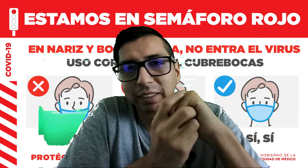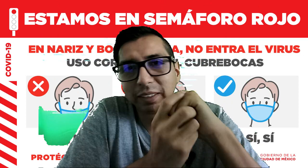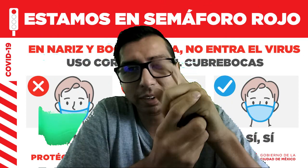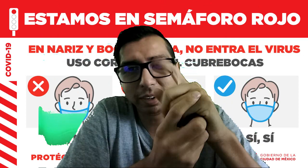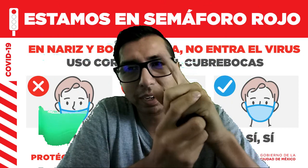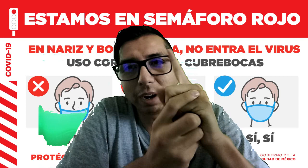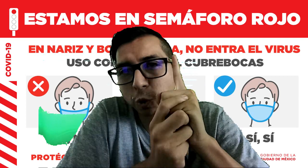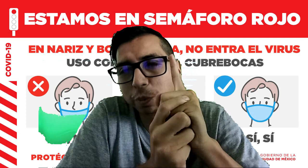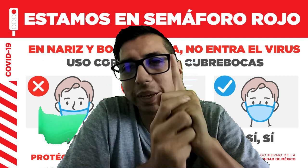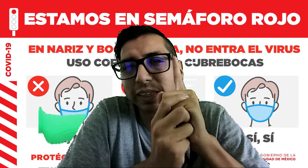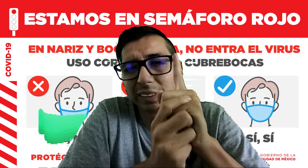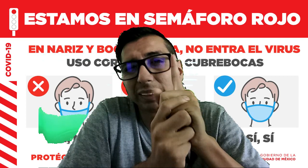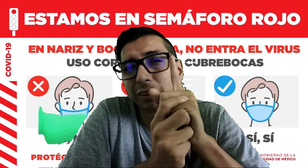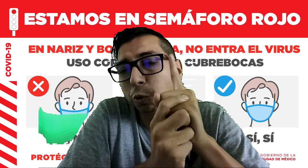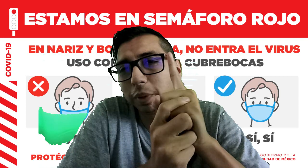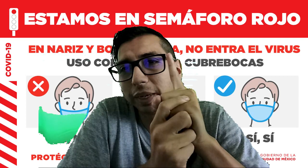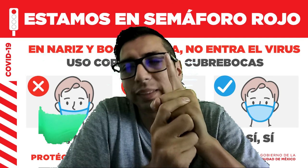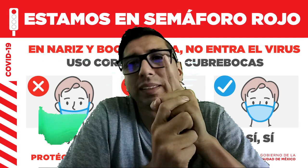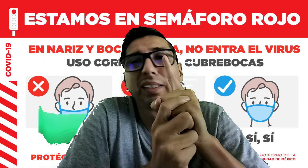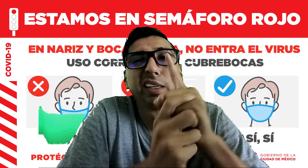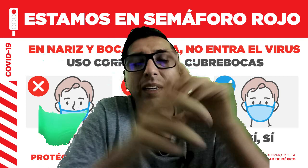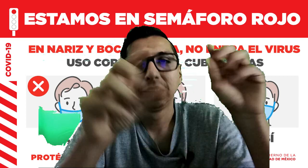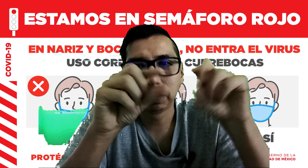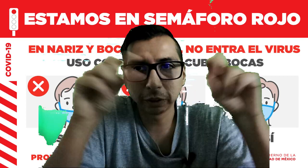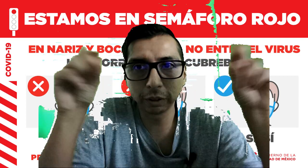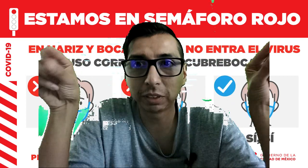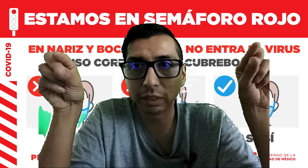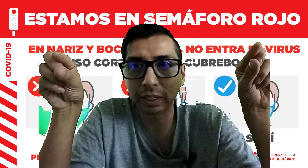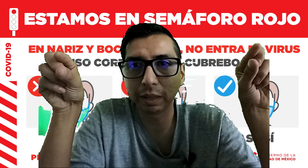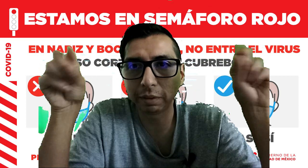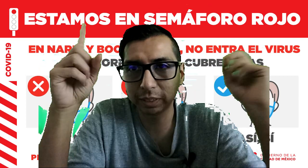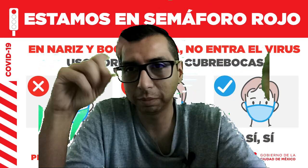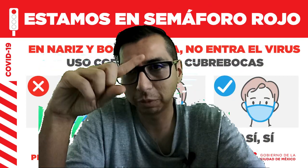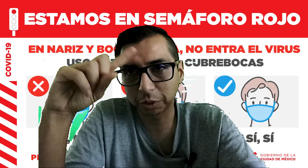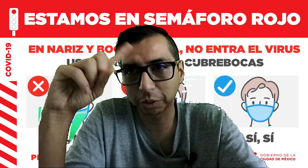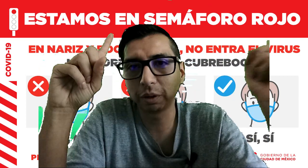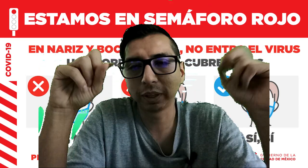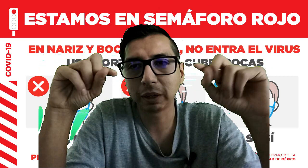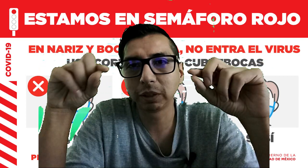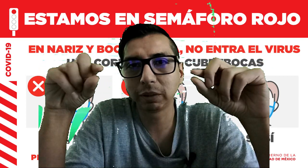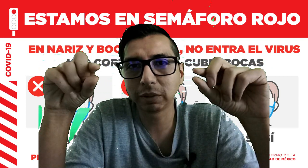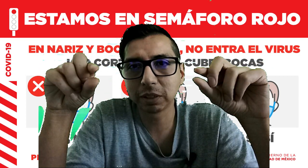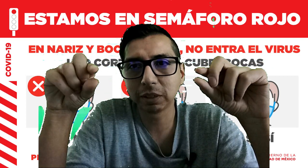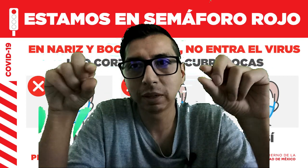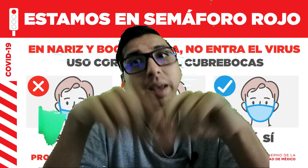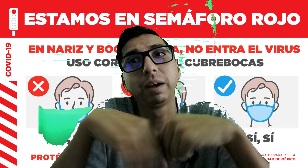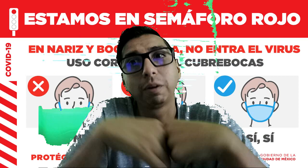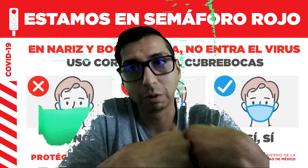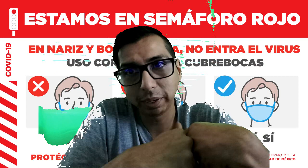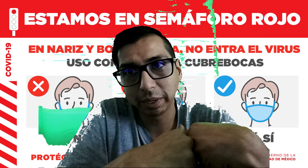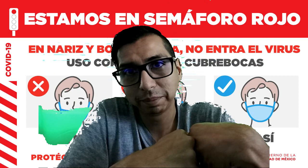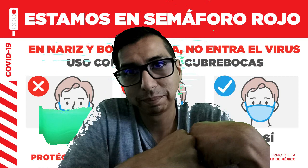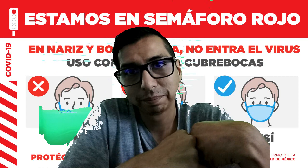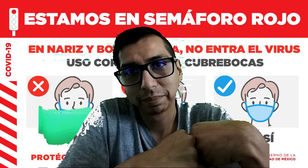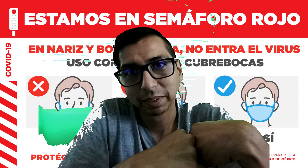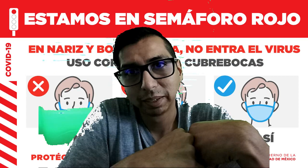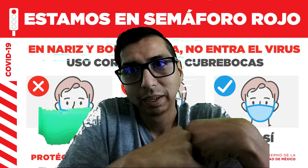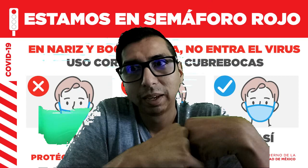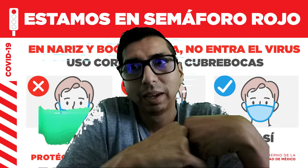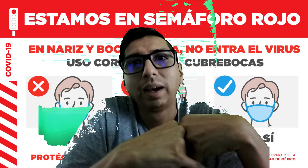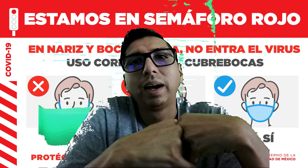semáforo verde significa un mes de todos los indicadores que mostró ahorita a continuación en color